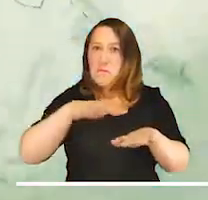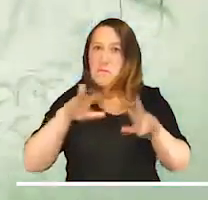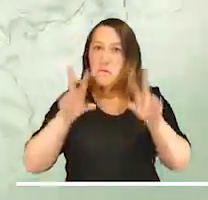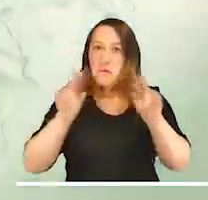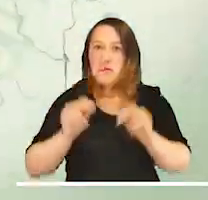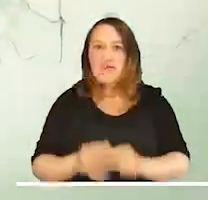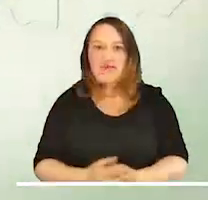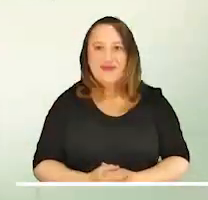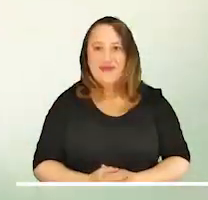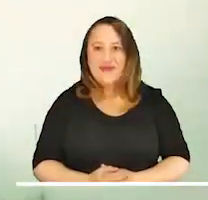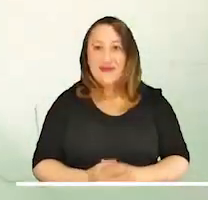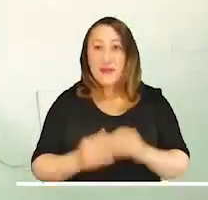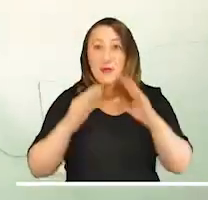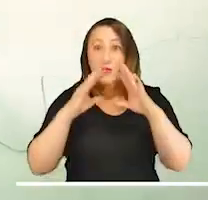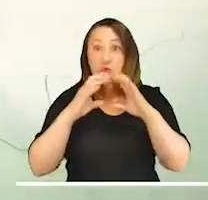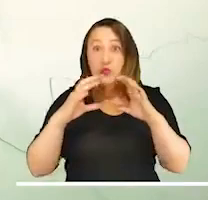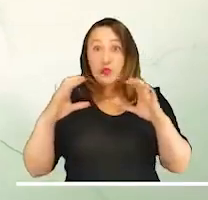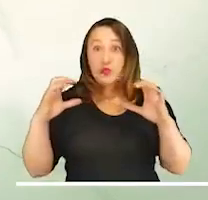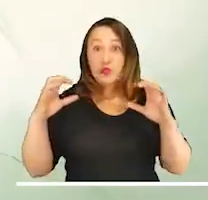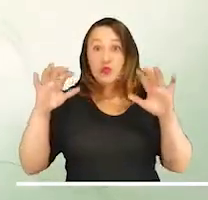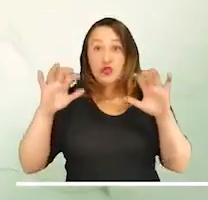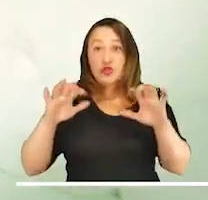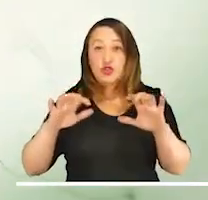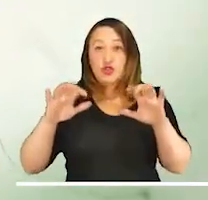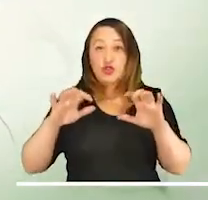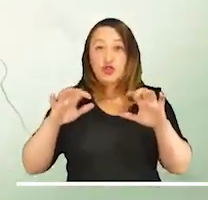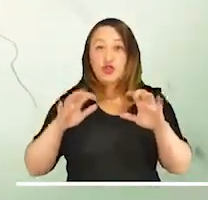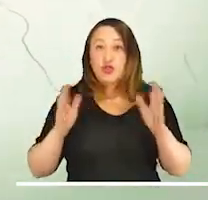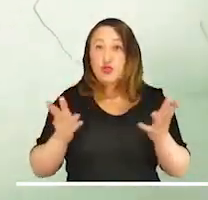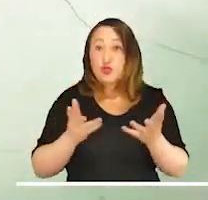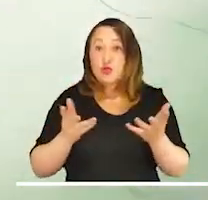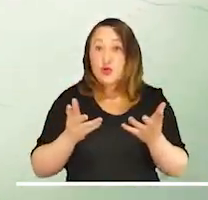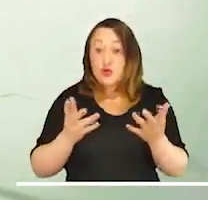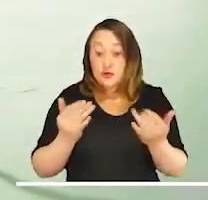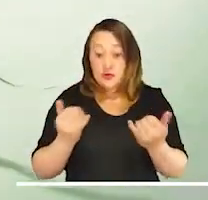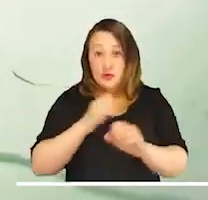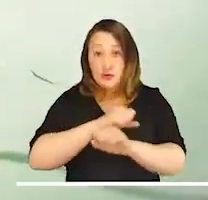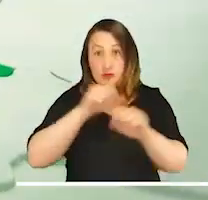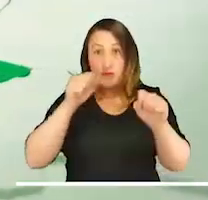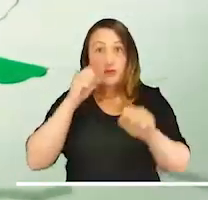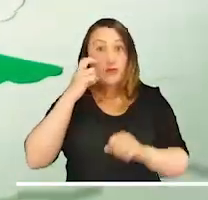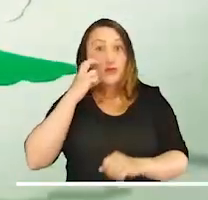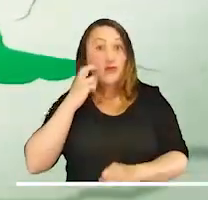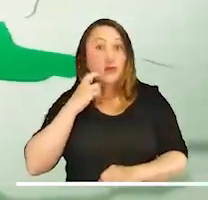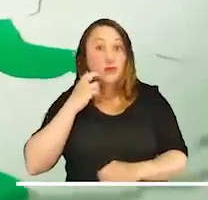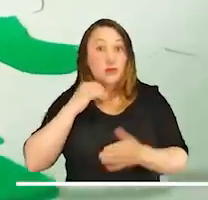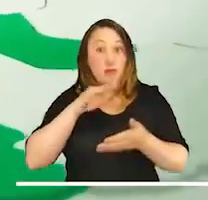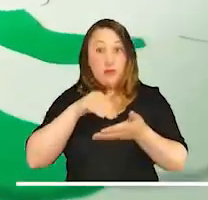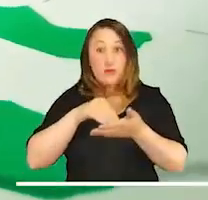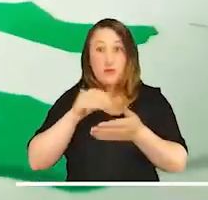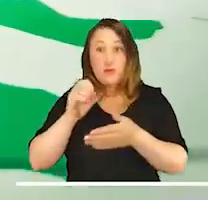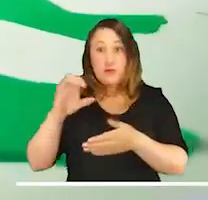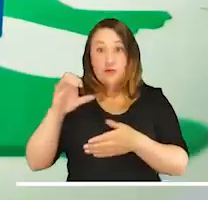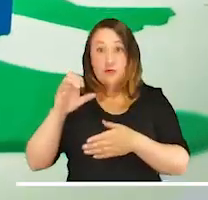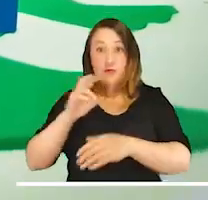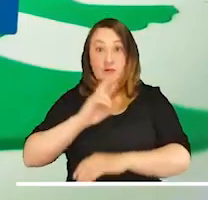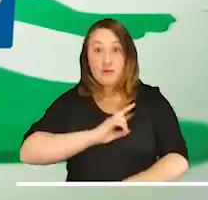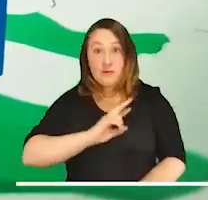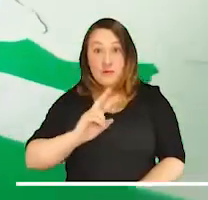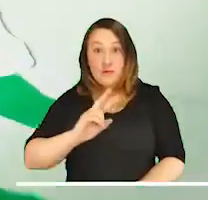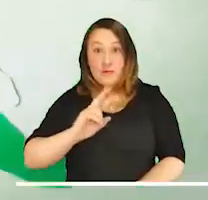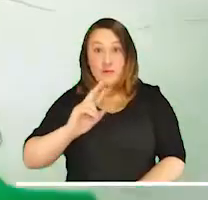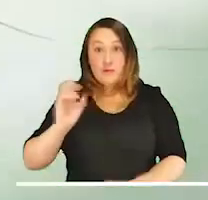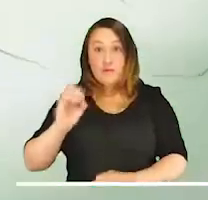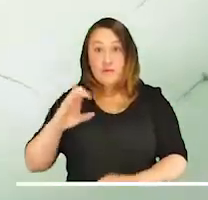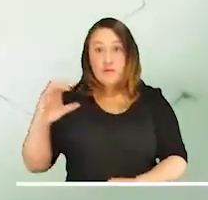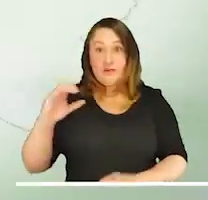en la zona. Nubes precursoras de lluvias podrían posarse esta mañana sobre Chocó, centro y occidente de Valle